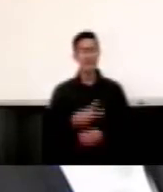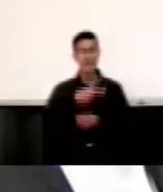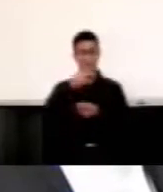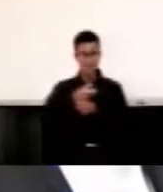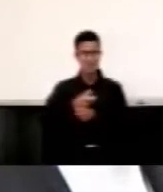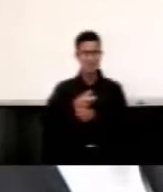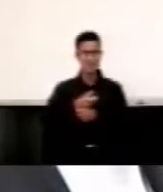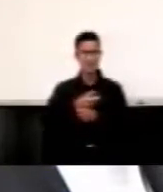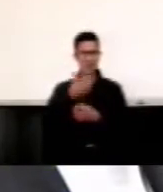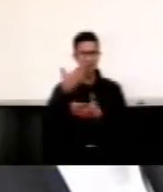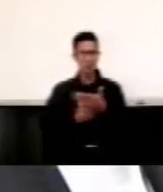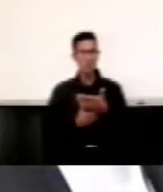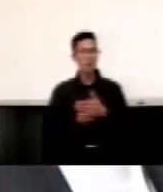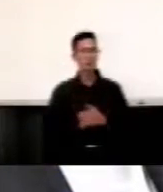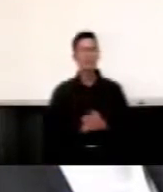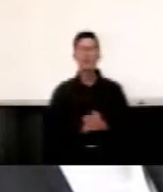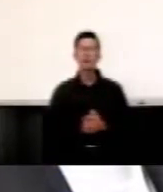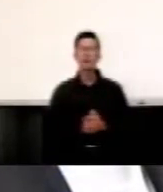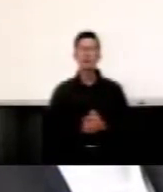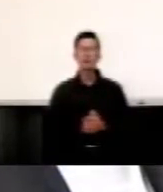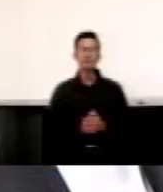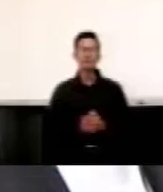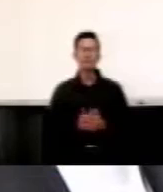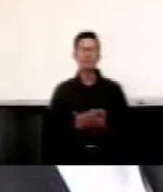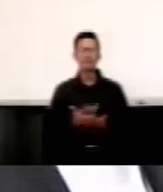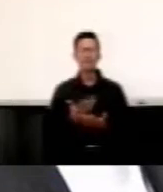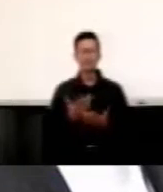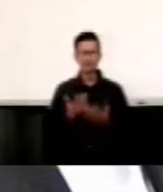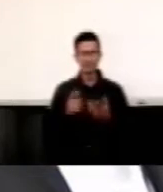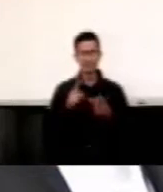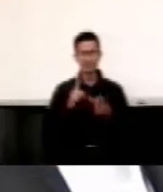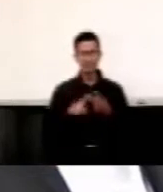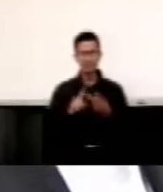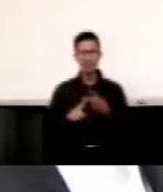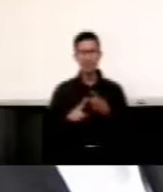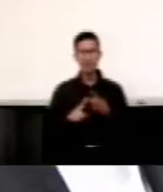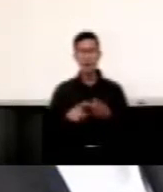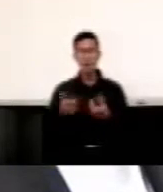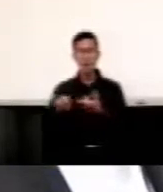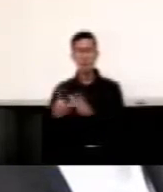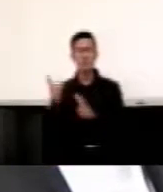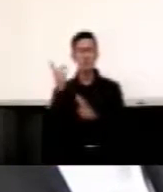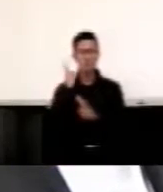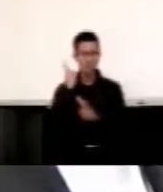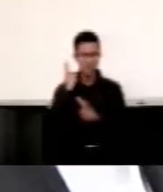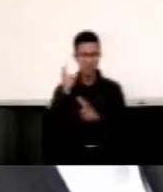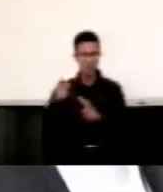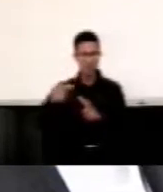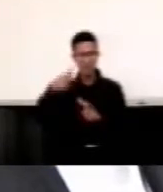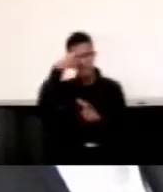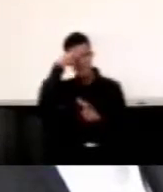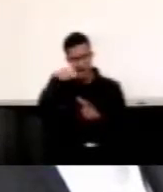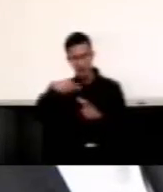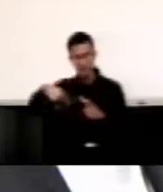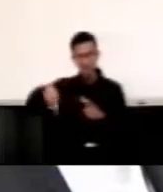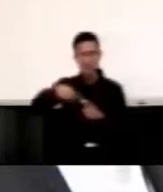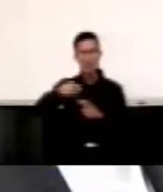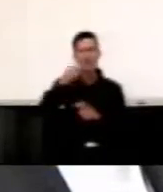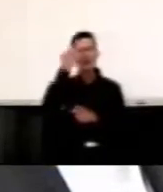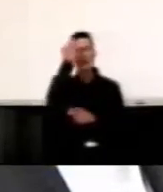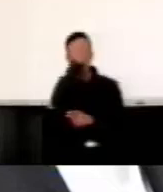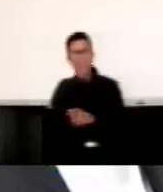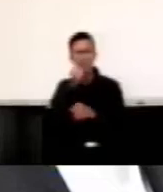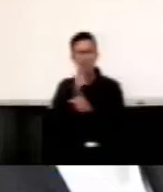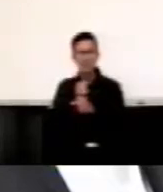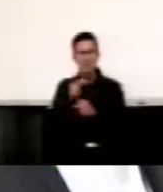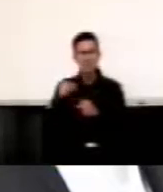capítulo que es ya propiamente el estudio de los partidos políticos mexicanos y hace toda una referencia